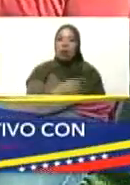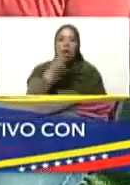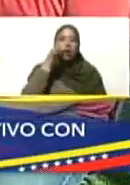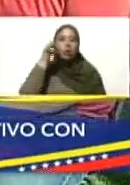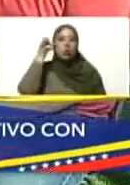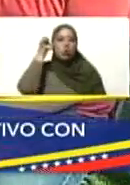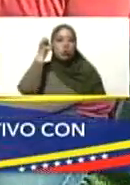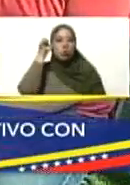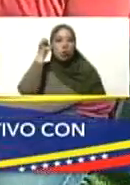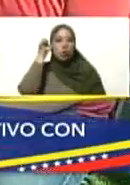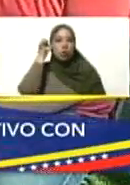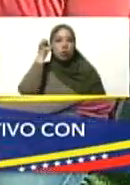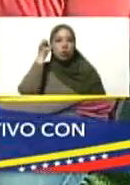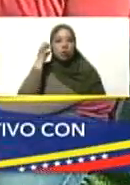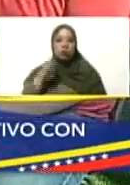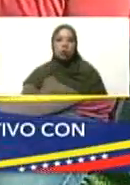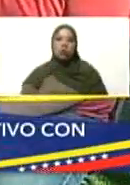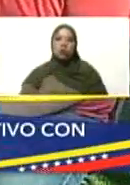Sucre, Rafael Urdaneta.